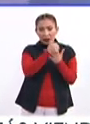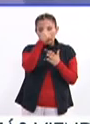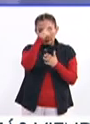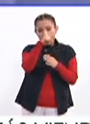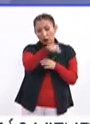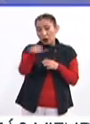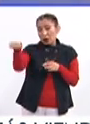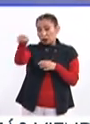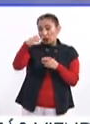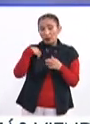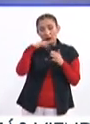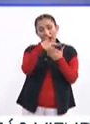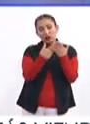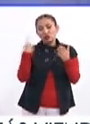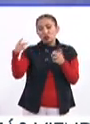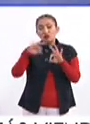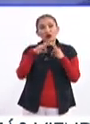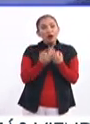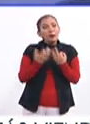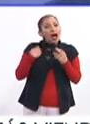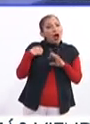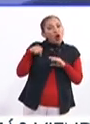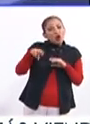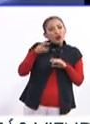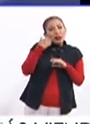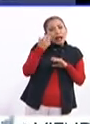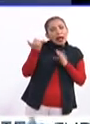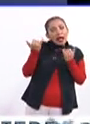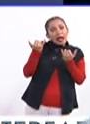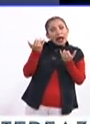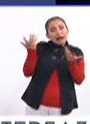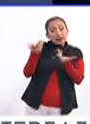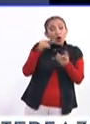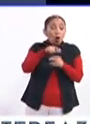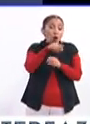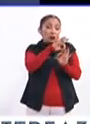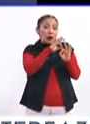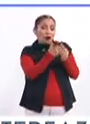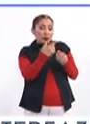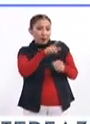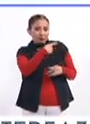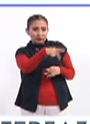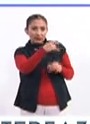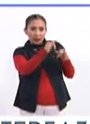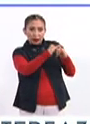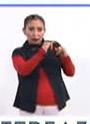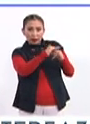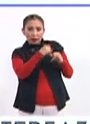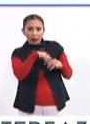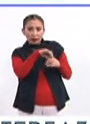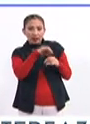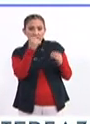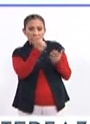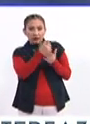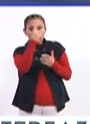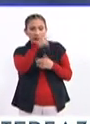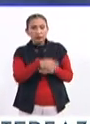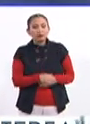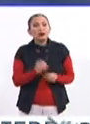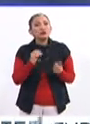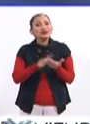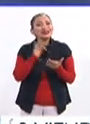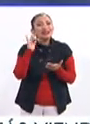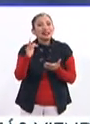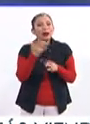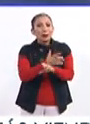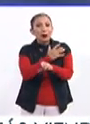que ellos registren su modelo de Naciones Unidas, cuál es el que quieren seguir, o si quieren seguir un modelo propio del Instituto Electoral de la Ciudad de México. Perfecto, Mauricio. Pues muchísimas